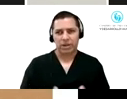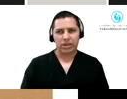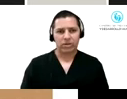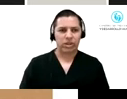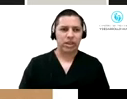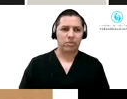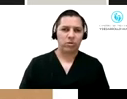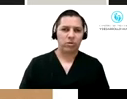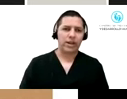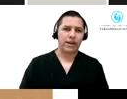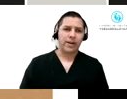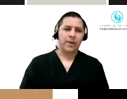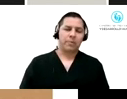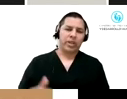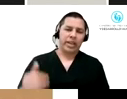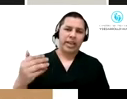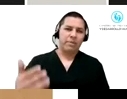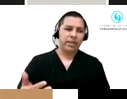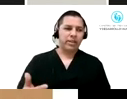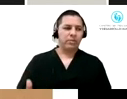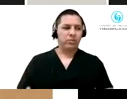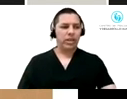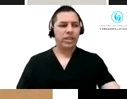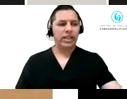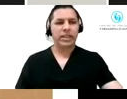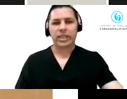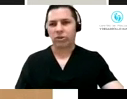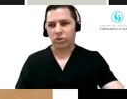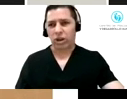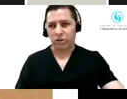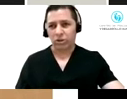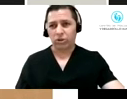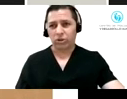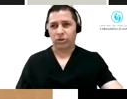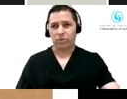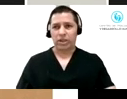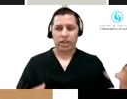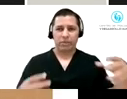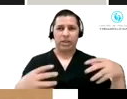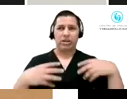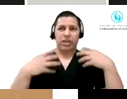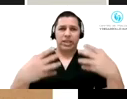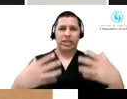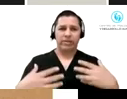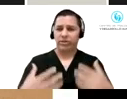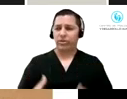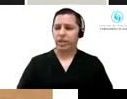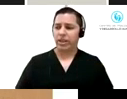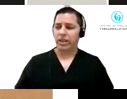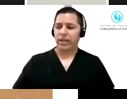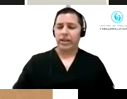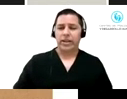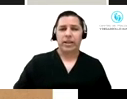hombre claramente no se quiere involucrar. Y además, mujeres que dicen eso nos toca a nosotros, ¿verdad? También esa